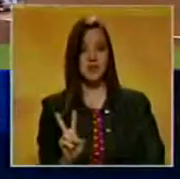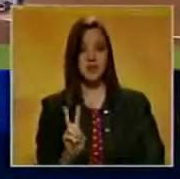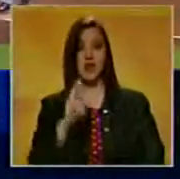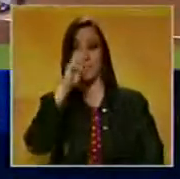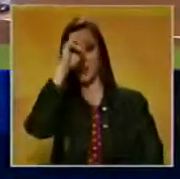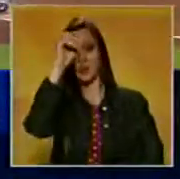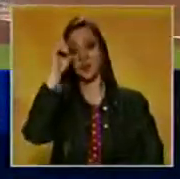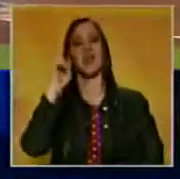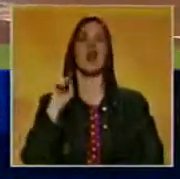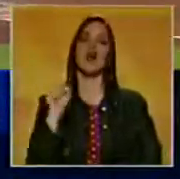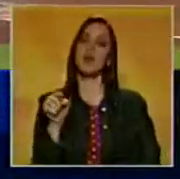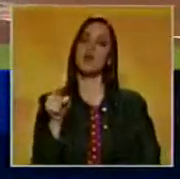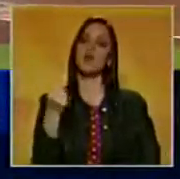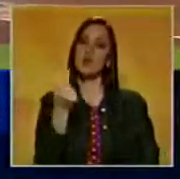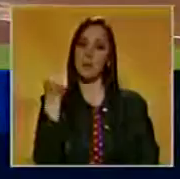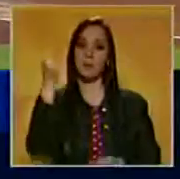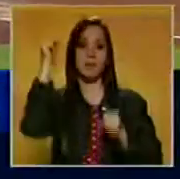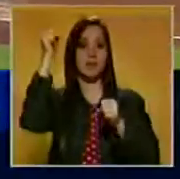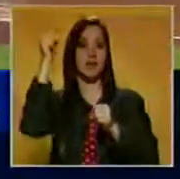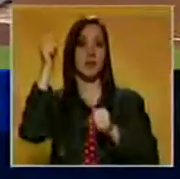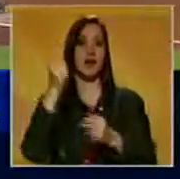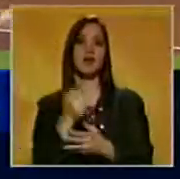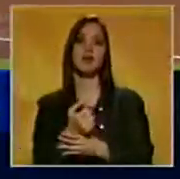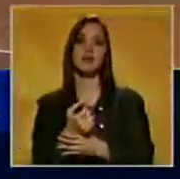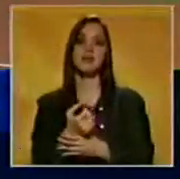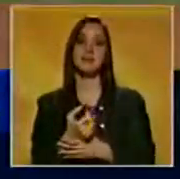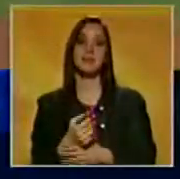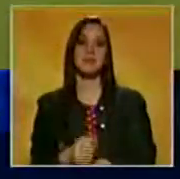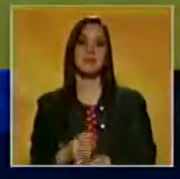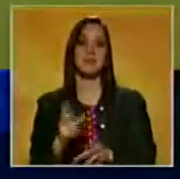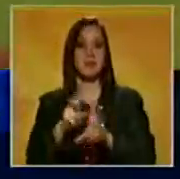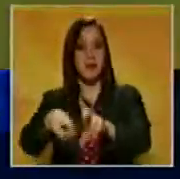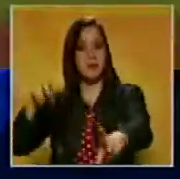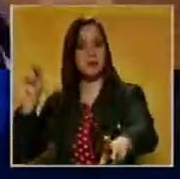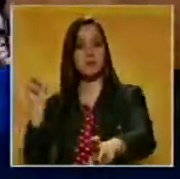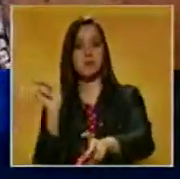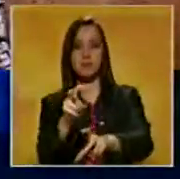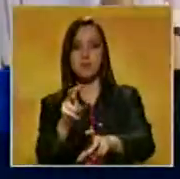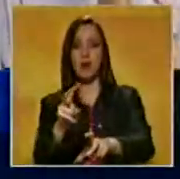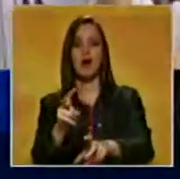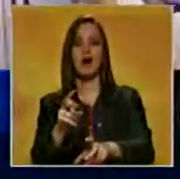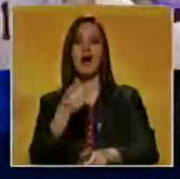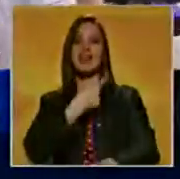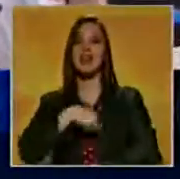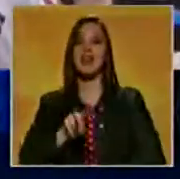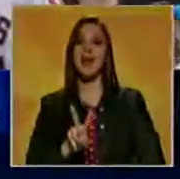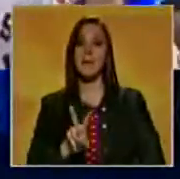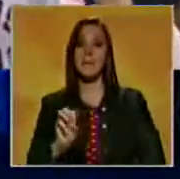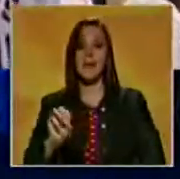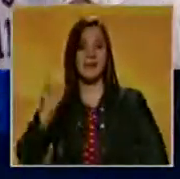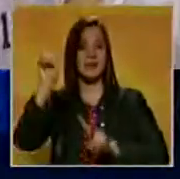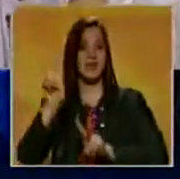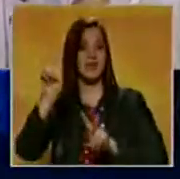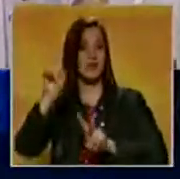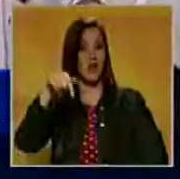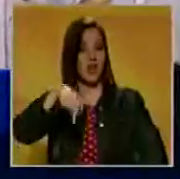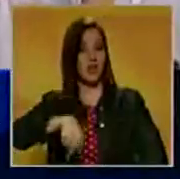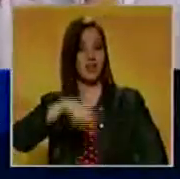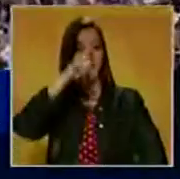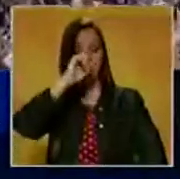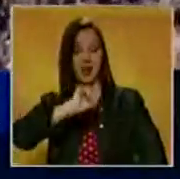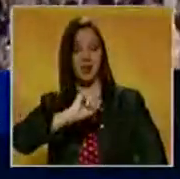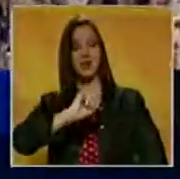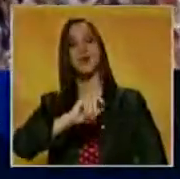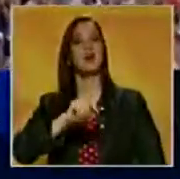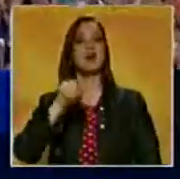Dallas Keuchel, uno de los principales favoritos para llevarse el Cy Young en la Liga Americana, tras alcanzar 20 victorias en el año, y Masahiro Tanaka,